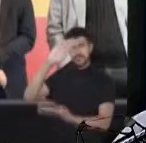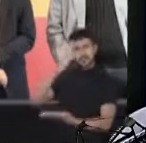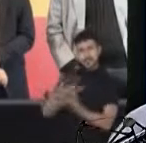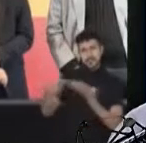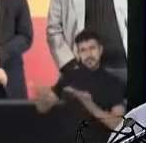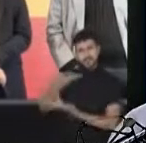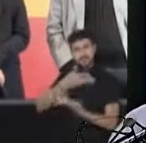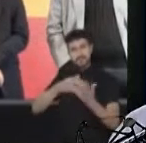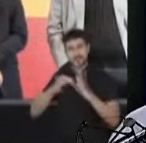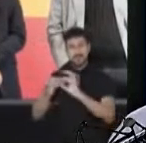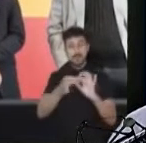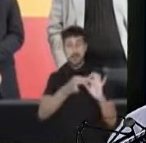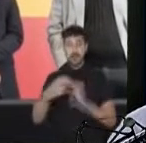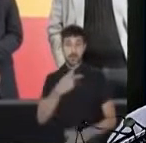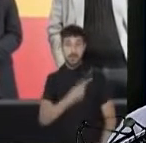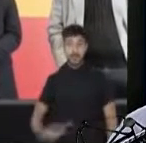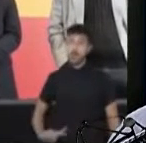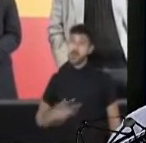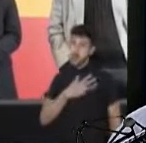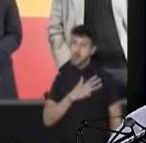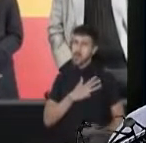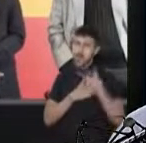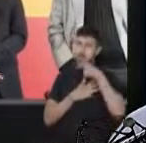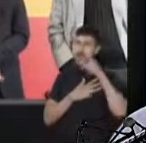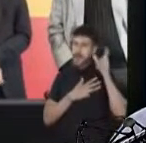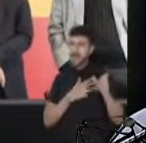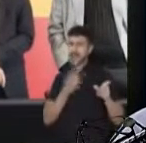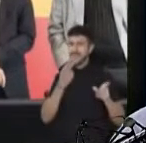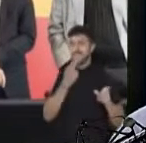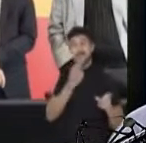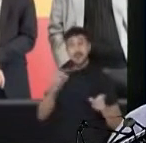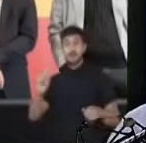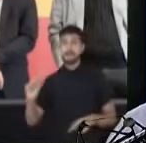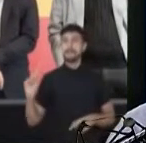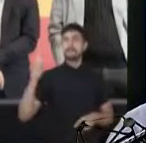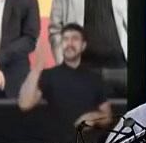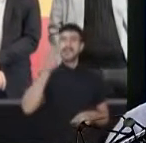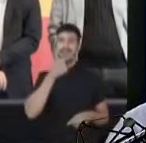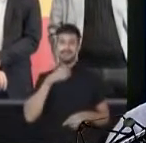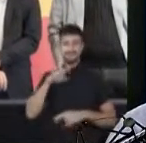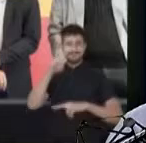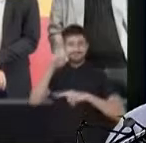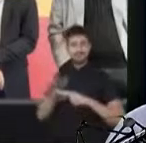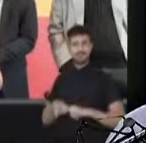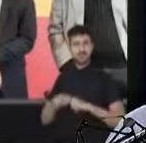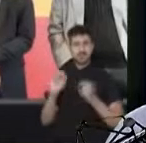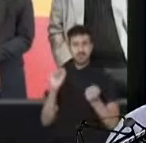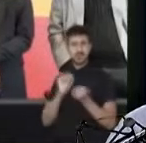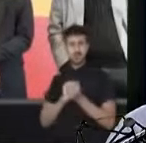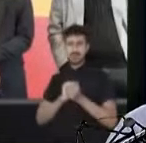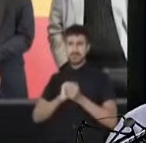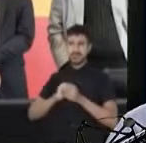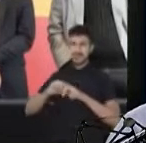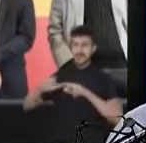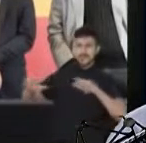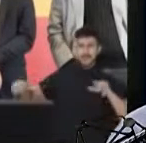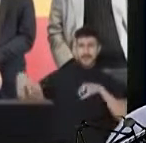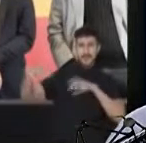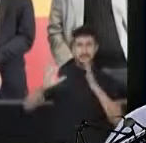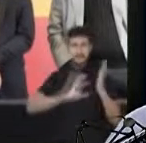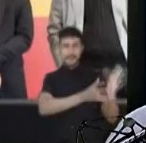Gustavo Ribeiro, en las recientes encuestas de popularidad, tal como lo estás analizando, favorecen a Lula da